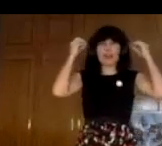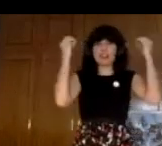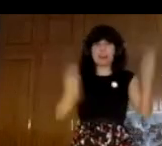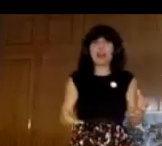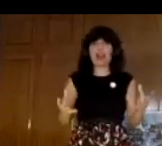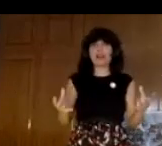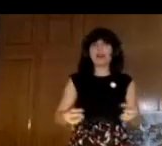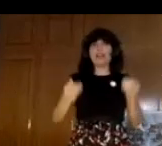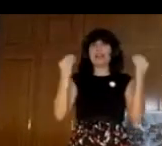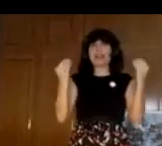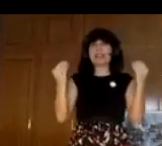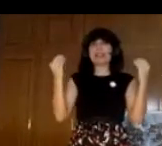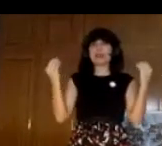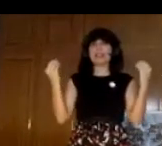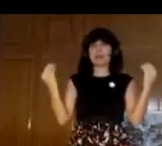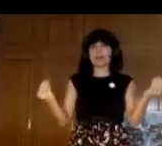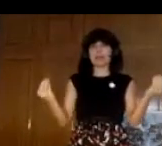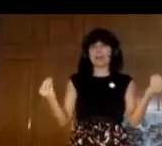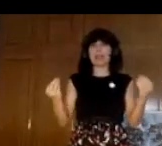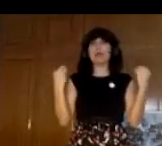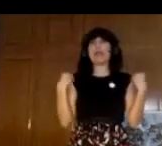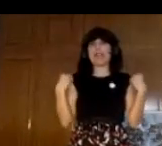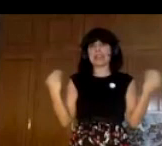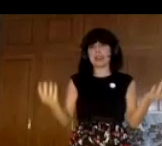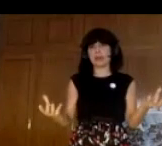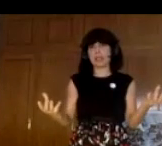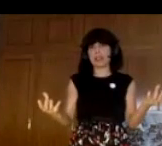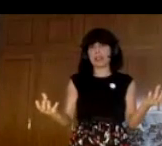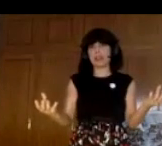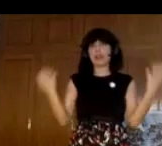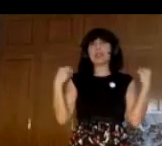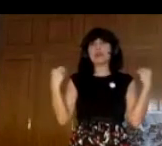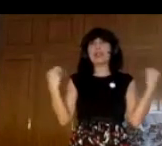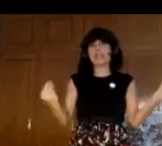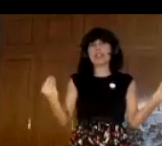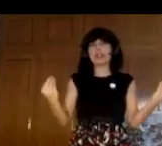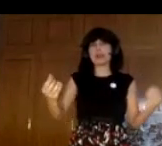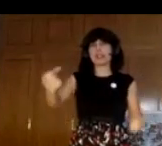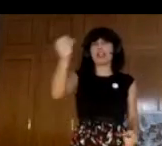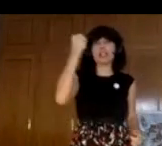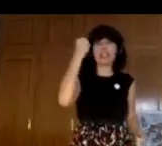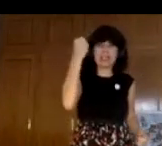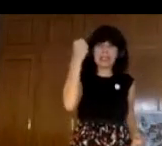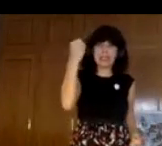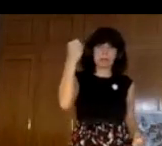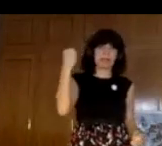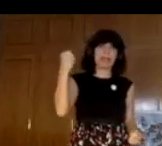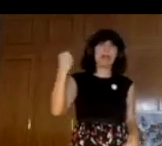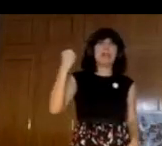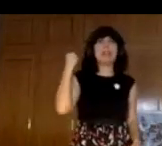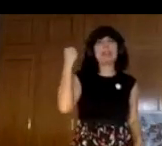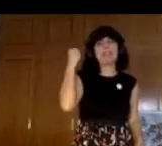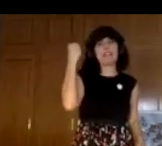no le des bola a algo que crees que no es importante, porque tú generas la comunicación. Tú eres un generador de comunicación desde que tienes la